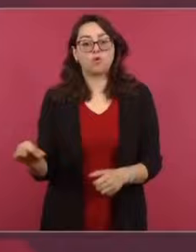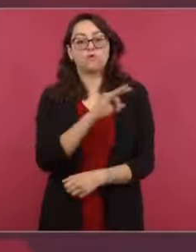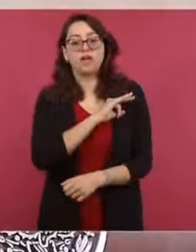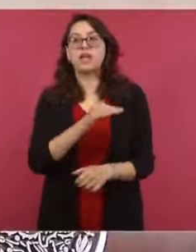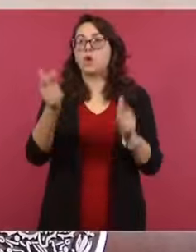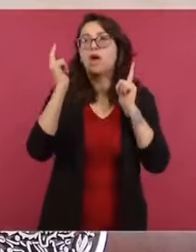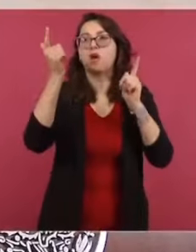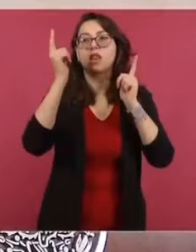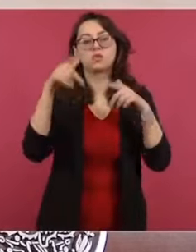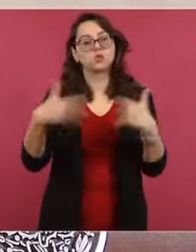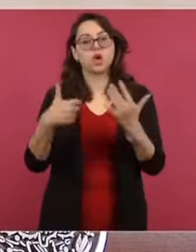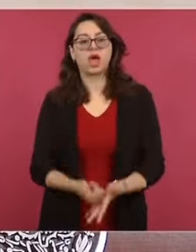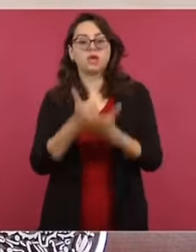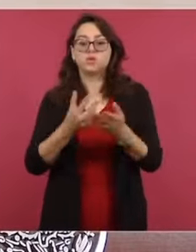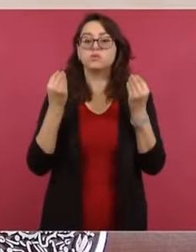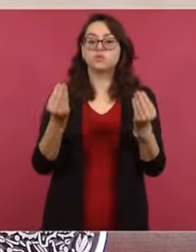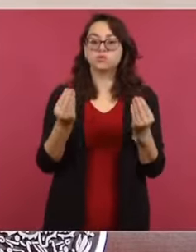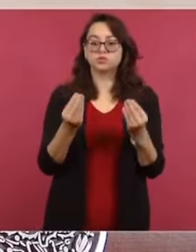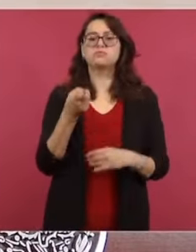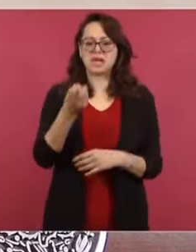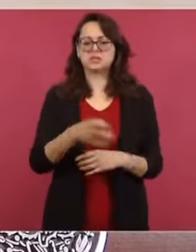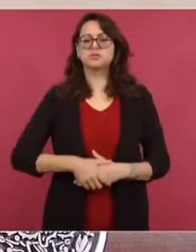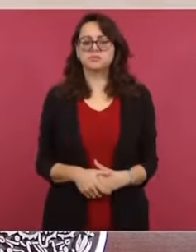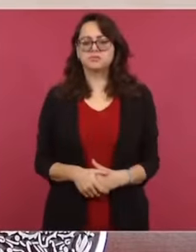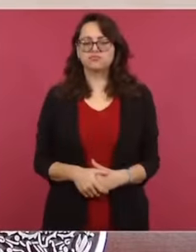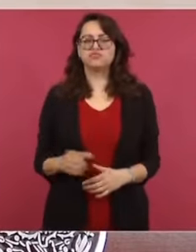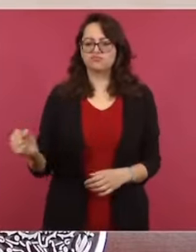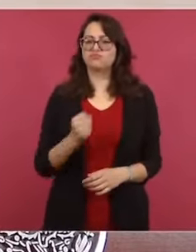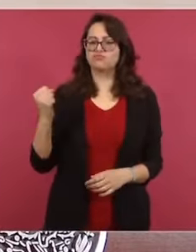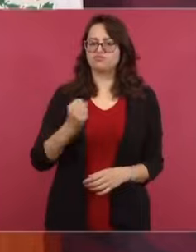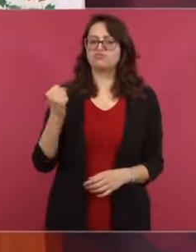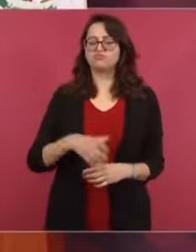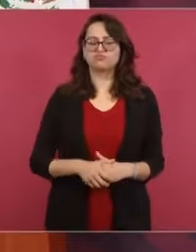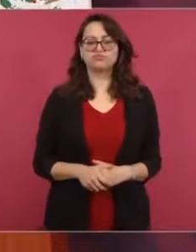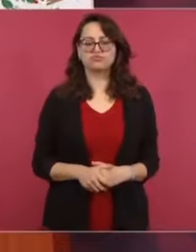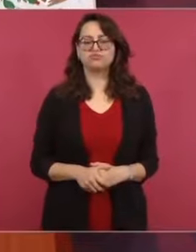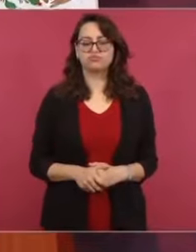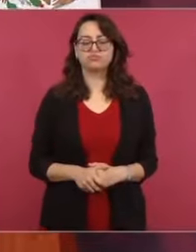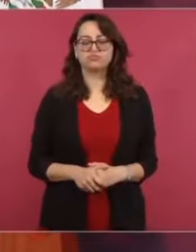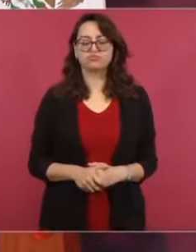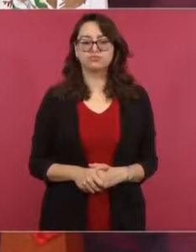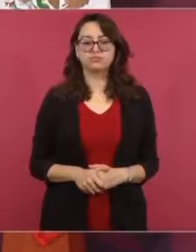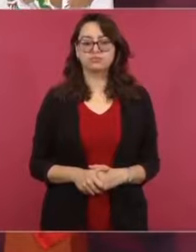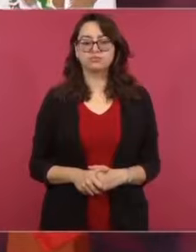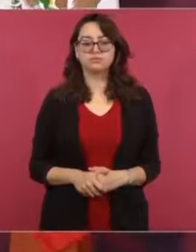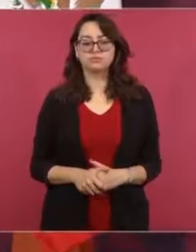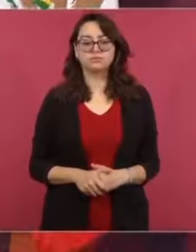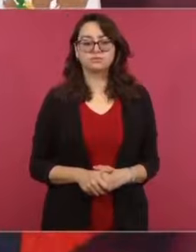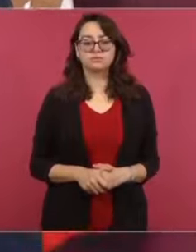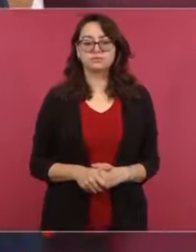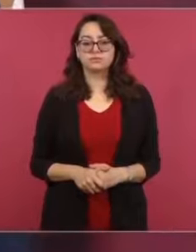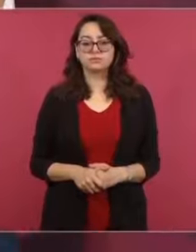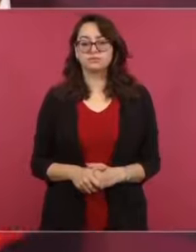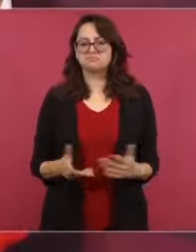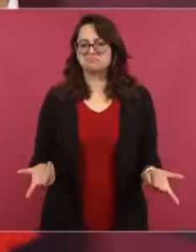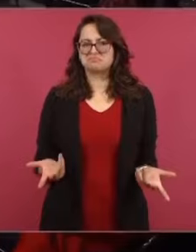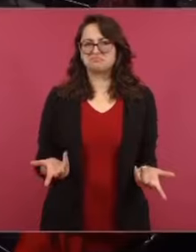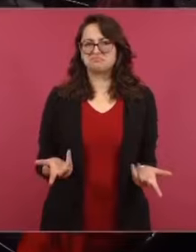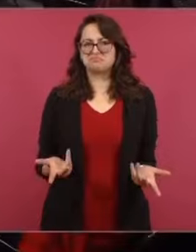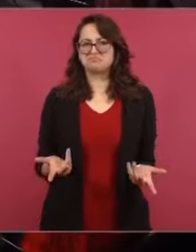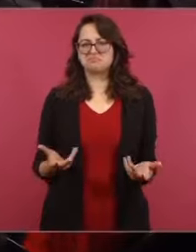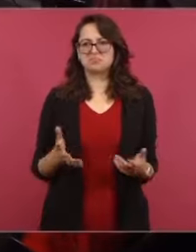La esperanza. Eso es lo que hay, afortunadamente, en nuestro país. No veo yo la